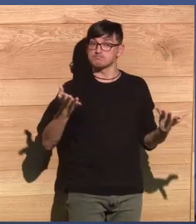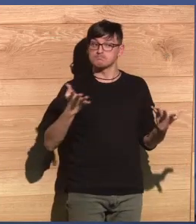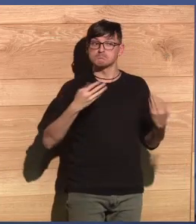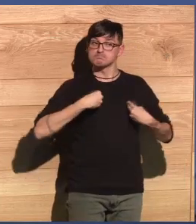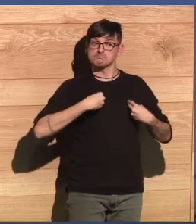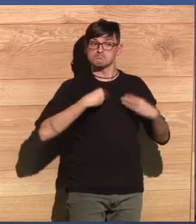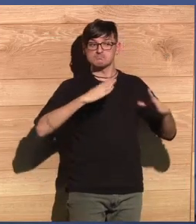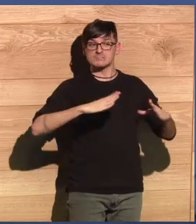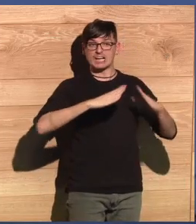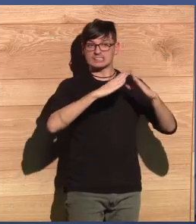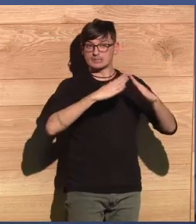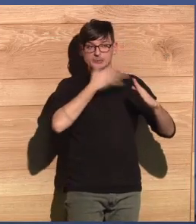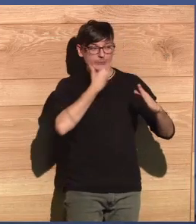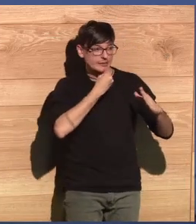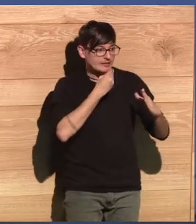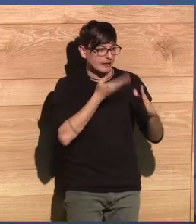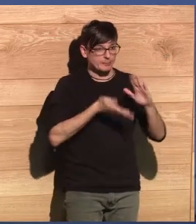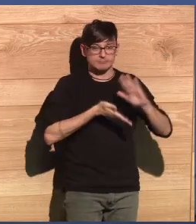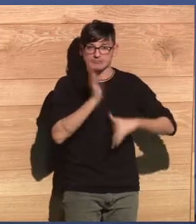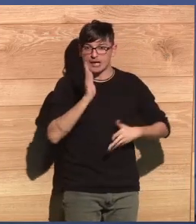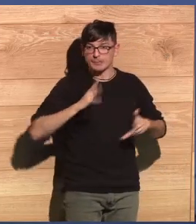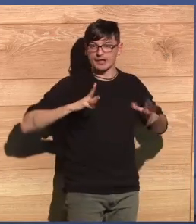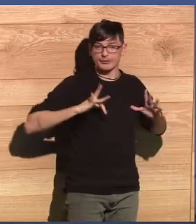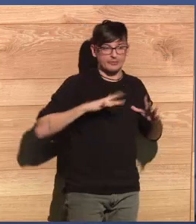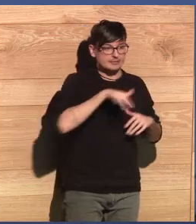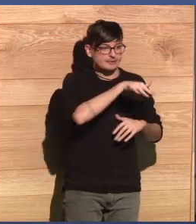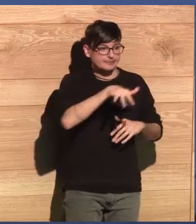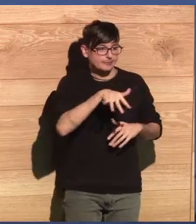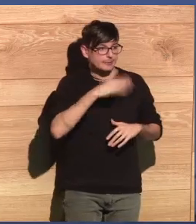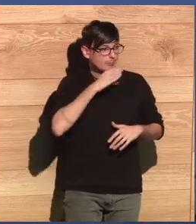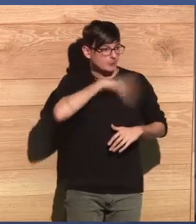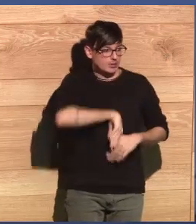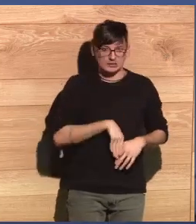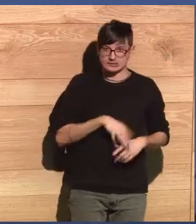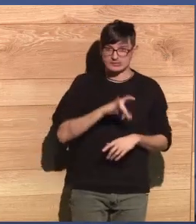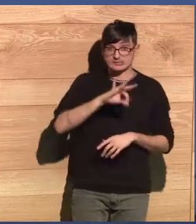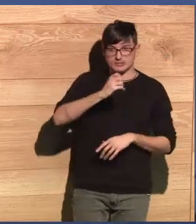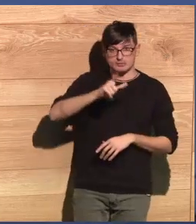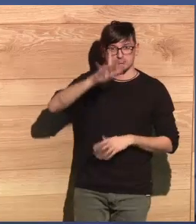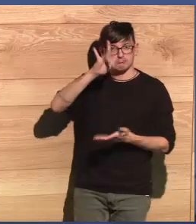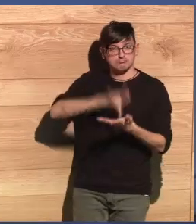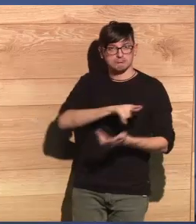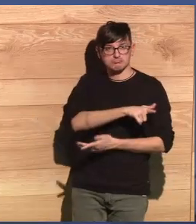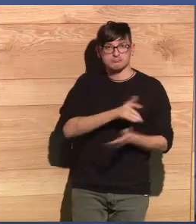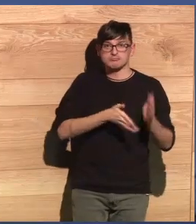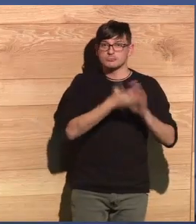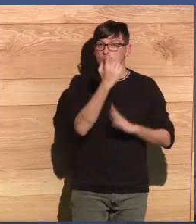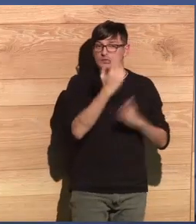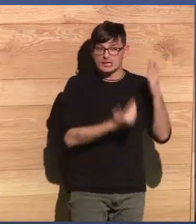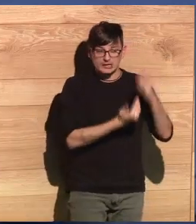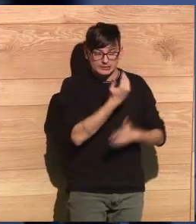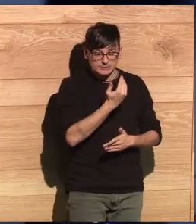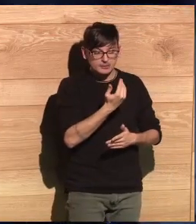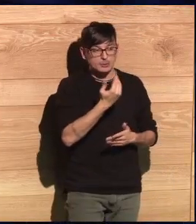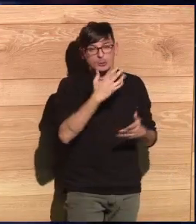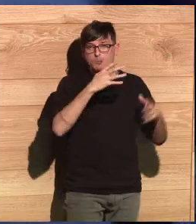en casas muy bonitas y te vas de vacaciones a unos sitios muy guays. Y eso le pasó a Isabel. Un día, mientras estaba visitando el monasterio